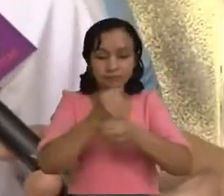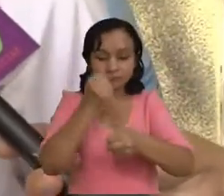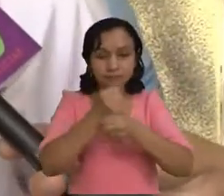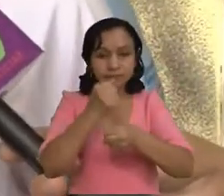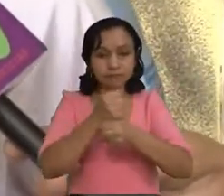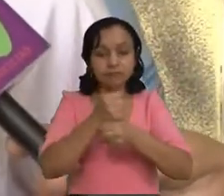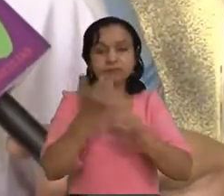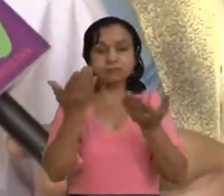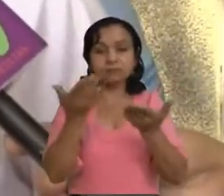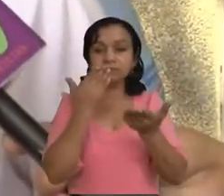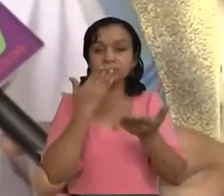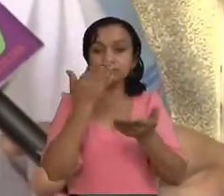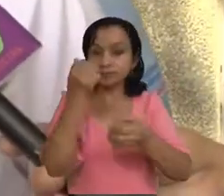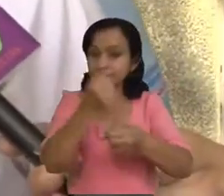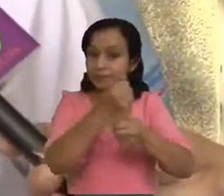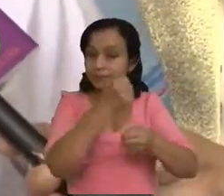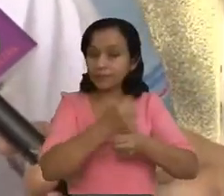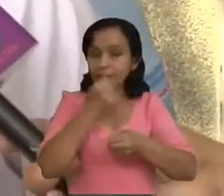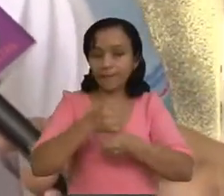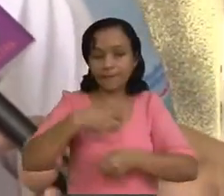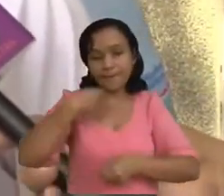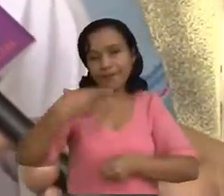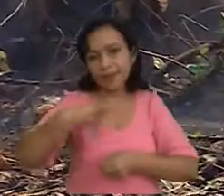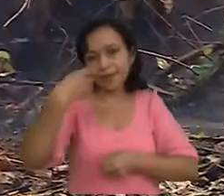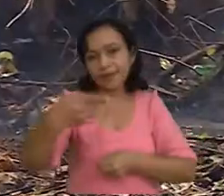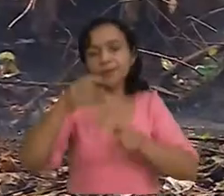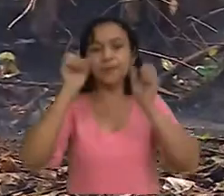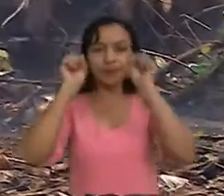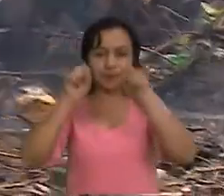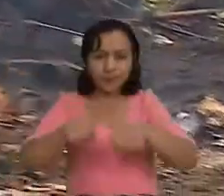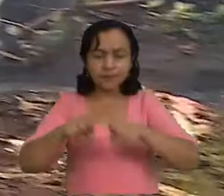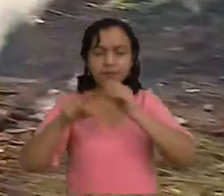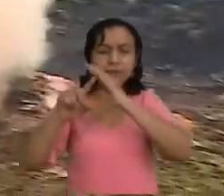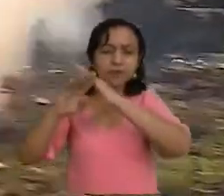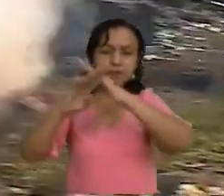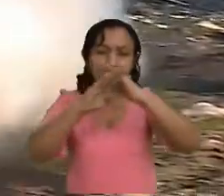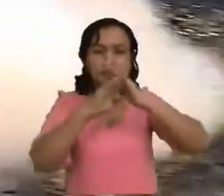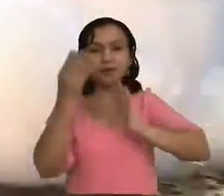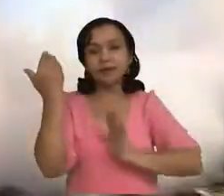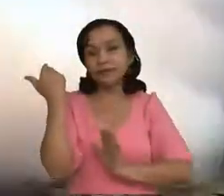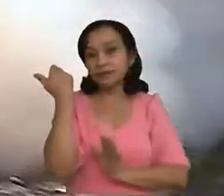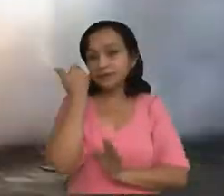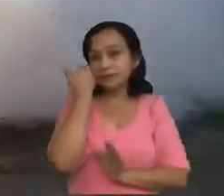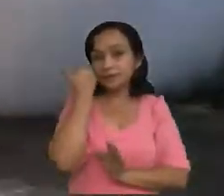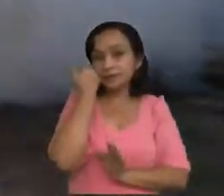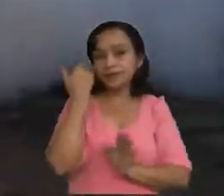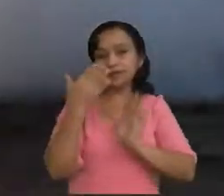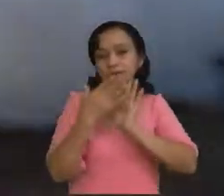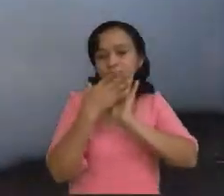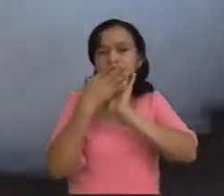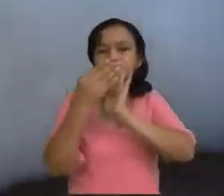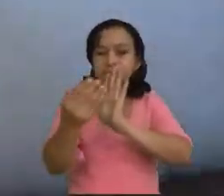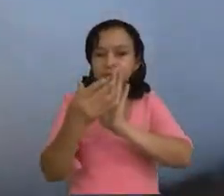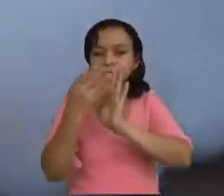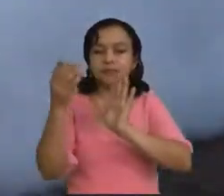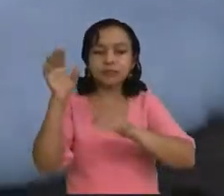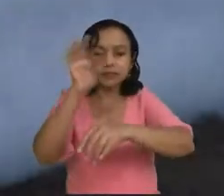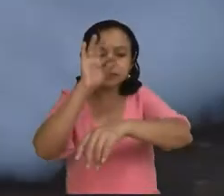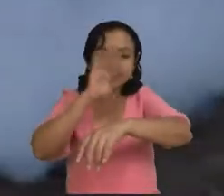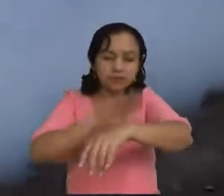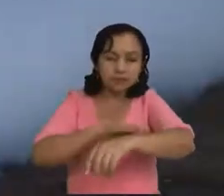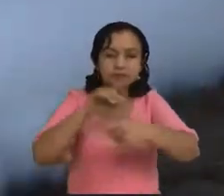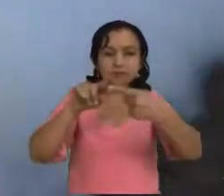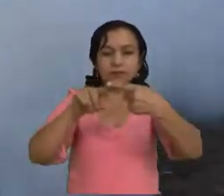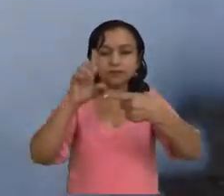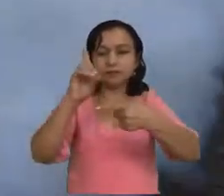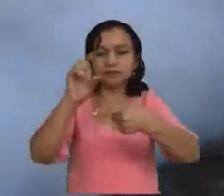esa calidad del trabajo para que día a día nosotros logremos prevenir las enfermedades de transmisión vectorial como es el dengue, el chikungunya y el